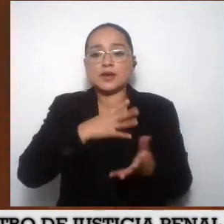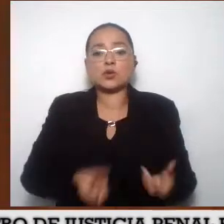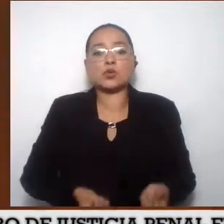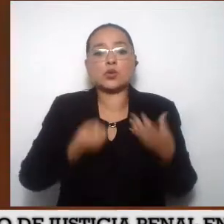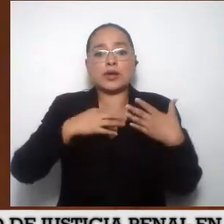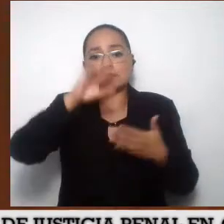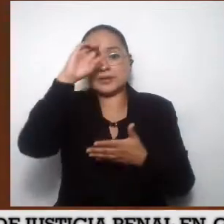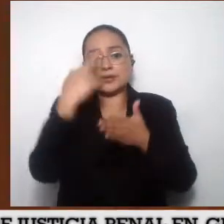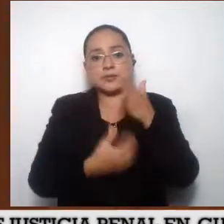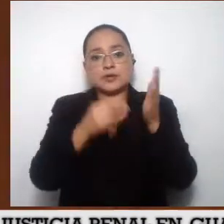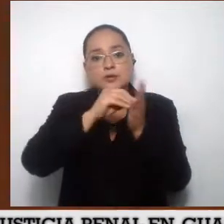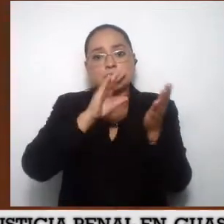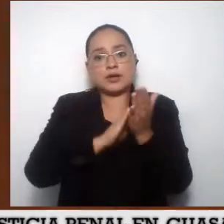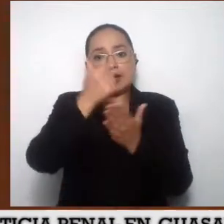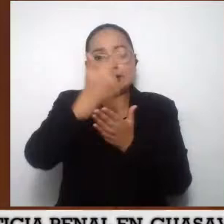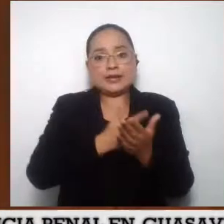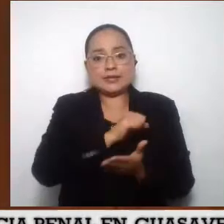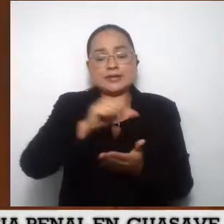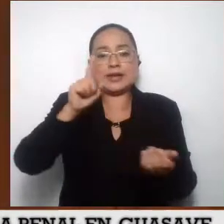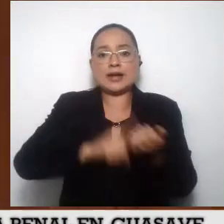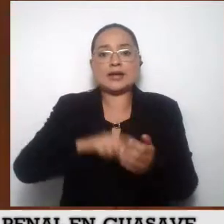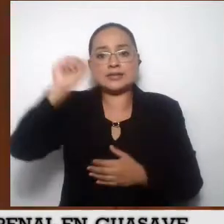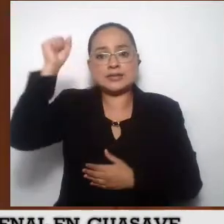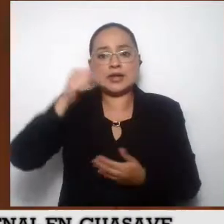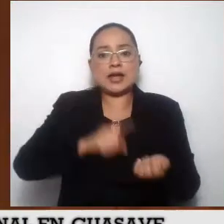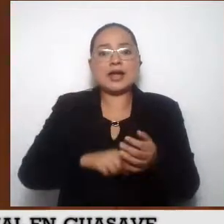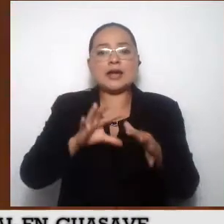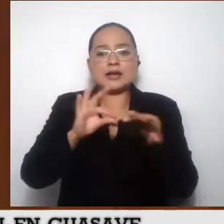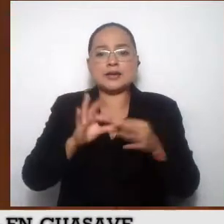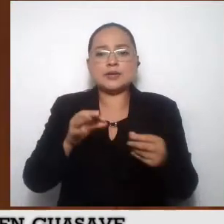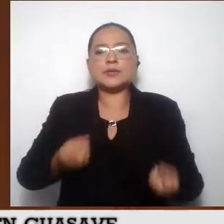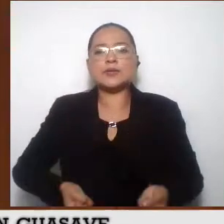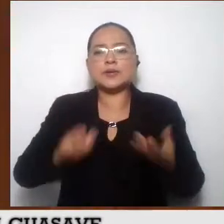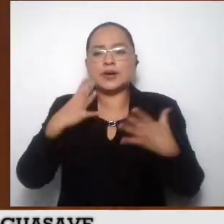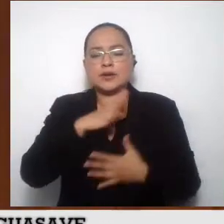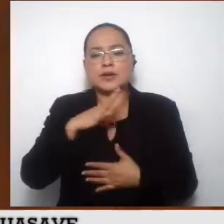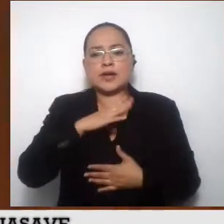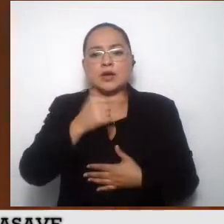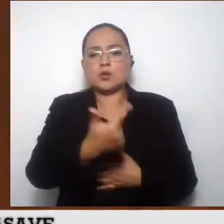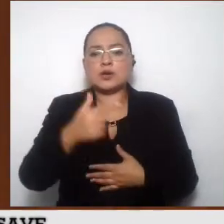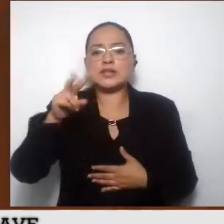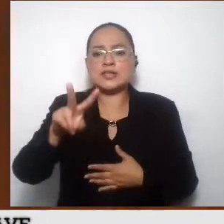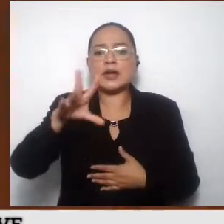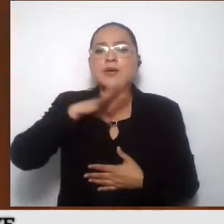la Fiscalía General de Sinaloa, afirman que en Guasave se realizaron